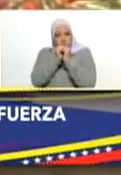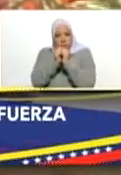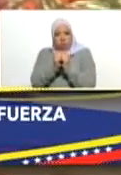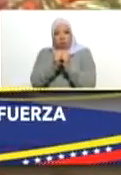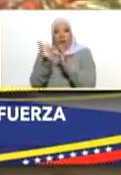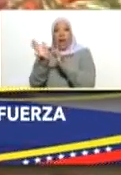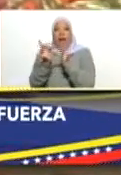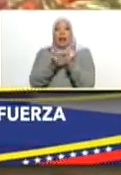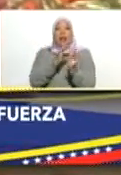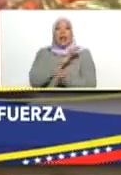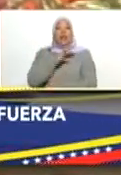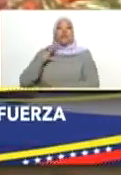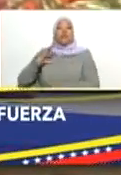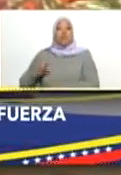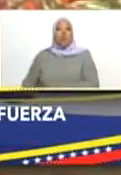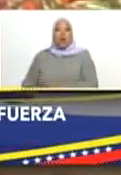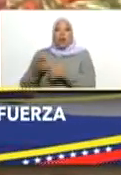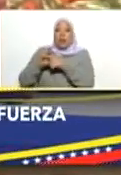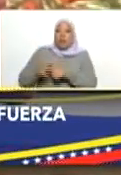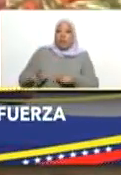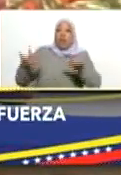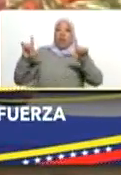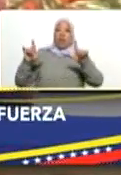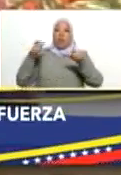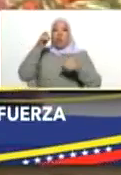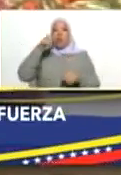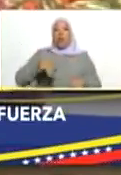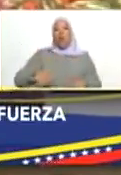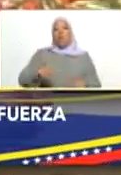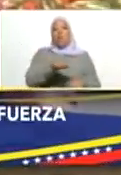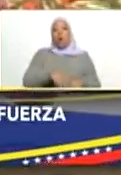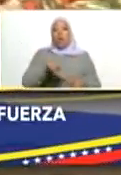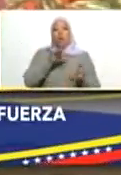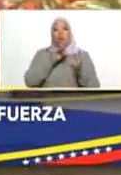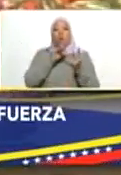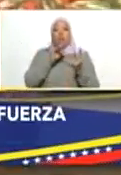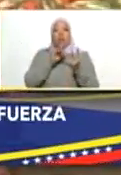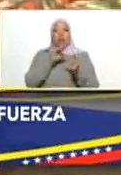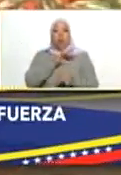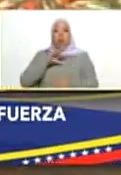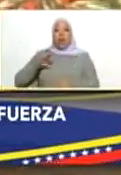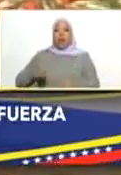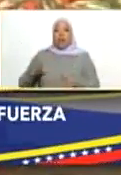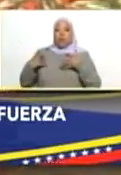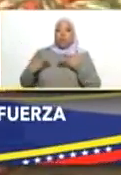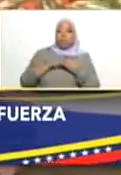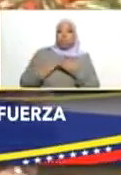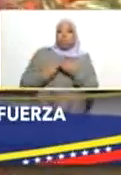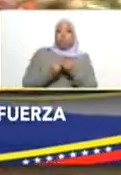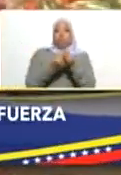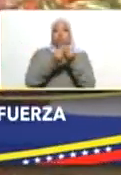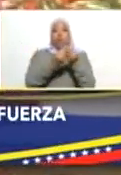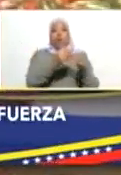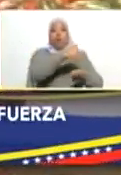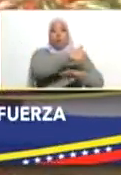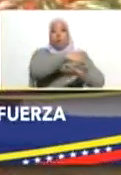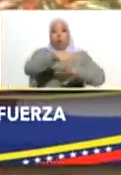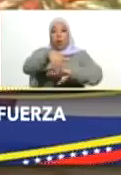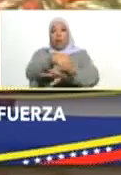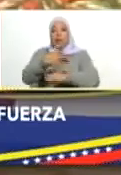Cristo Redentor, el Cristo Liberador, el Cristo de los pueblos, el Cristo de a pie, el Cristo que